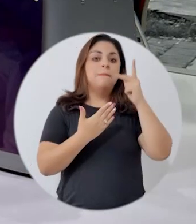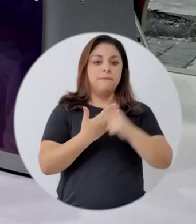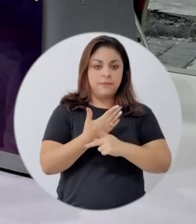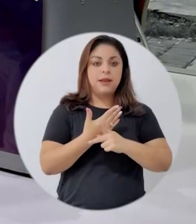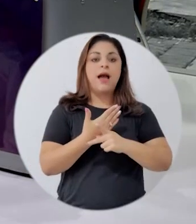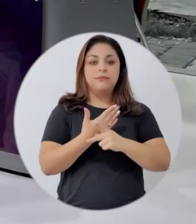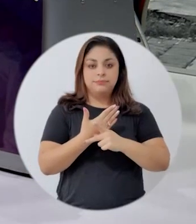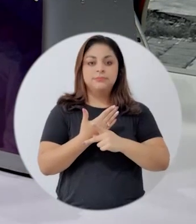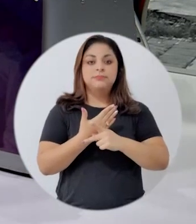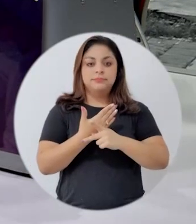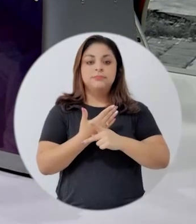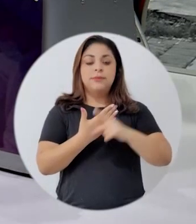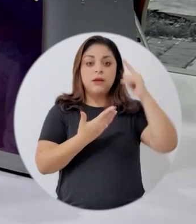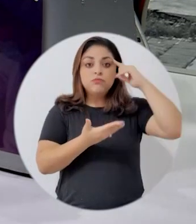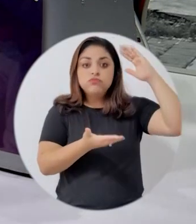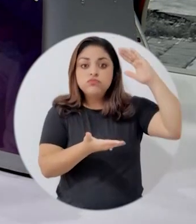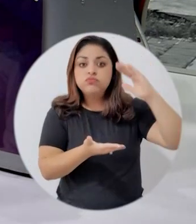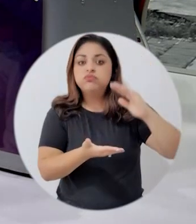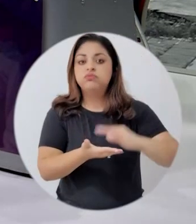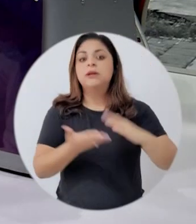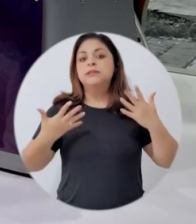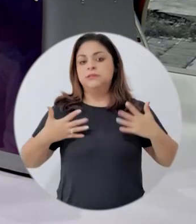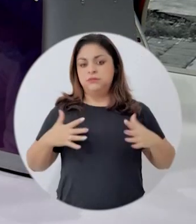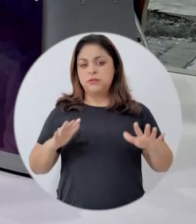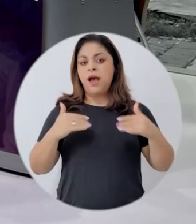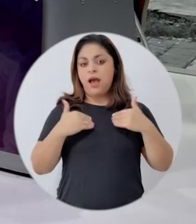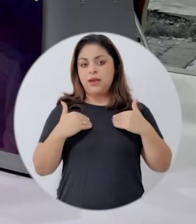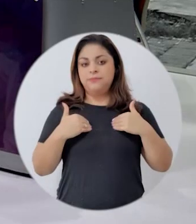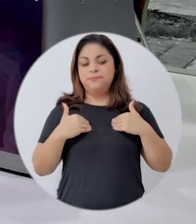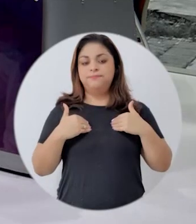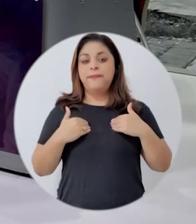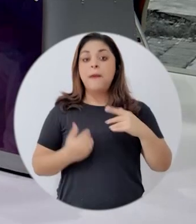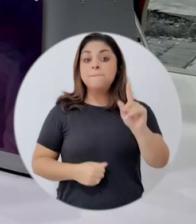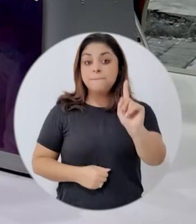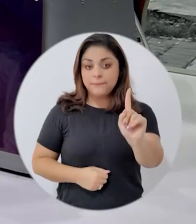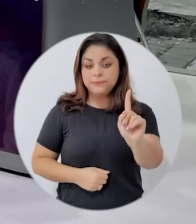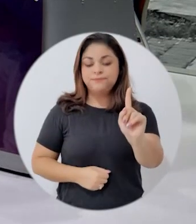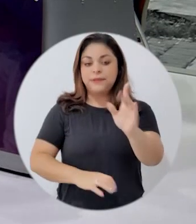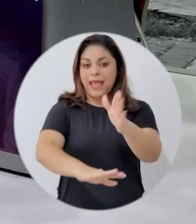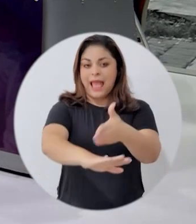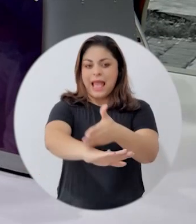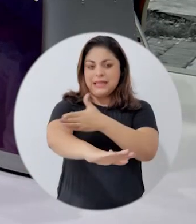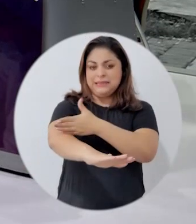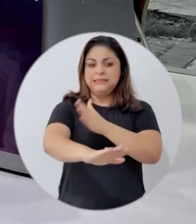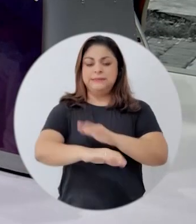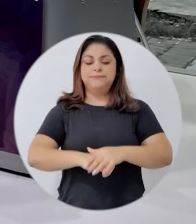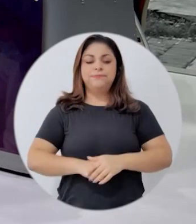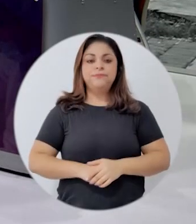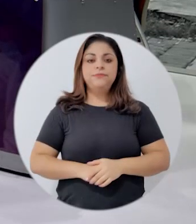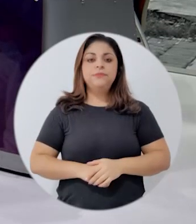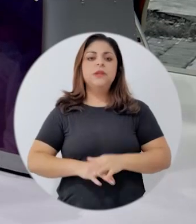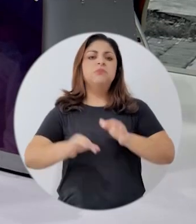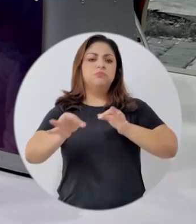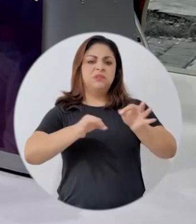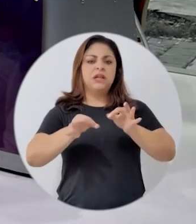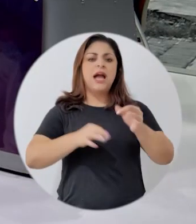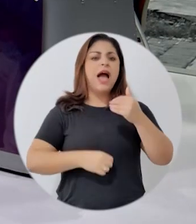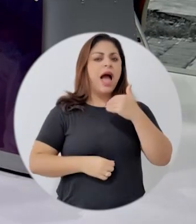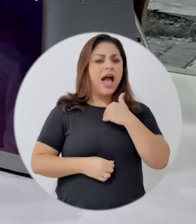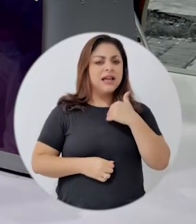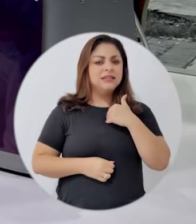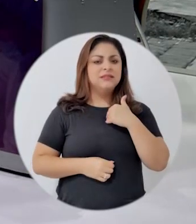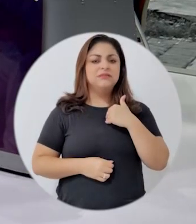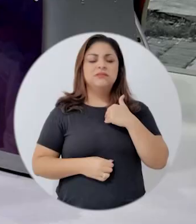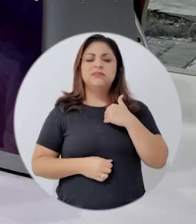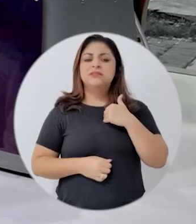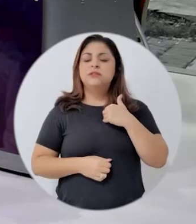nacional. Sí. Antes de hablar de esa meta, hay un gran paradigma en el tema de buscar